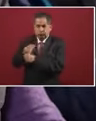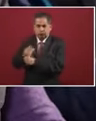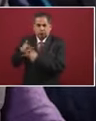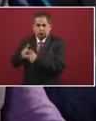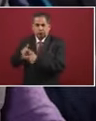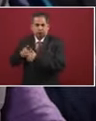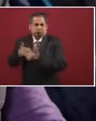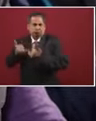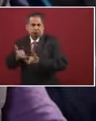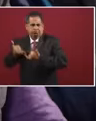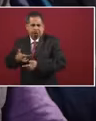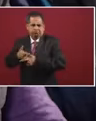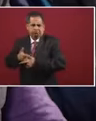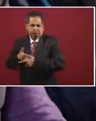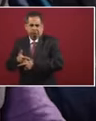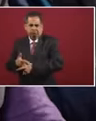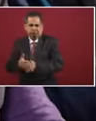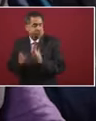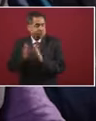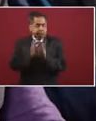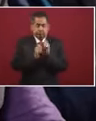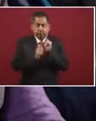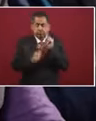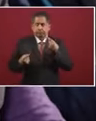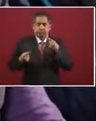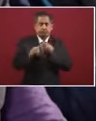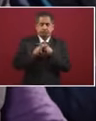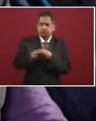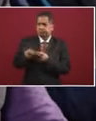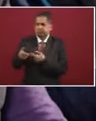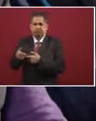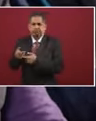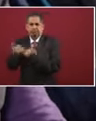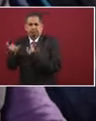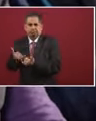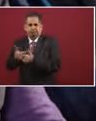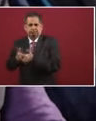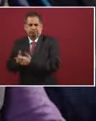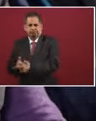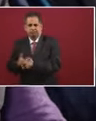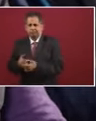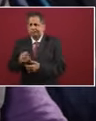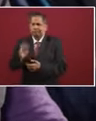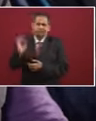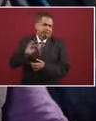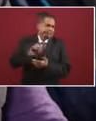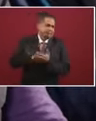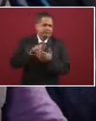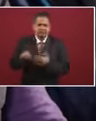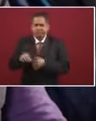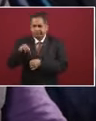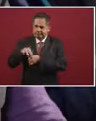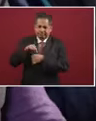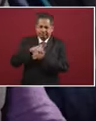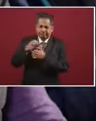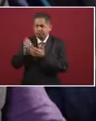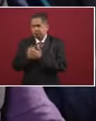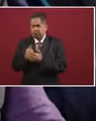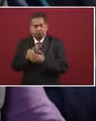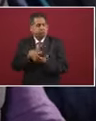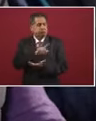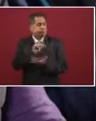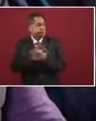perpetua, violando fundamentalmente los principios de la democracia, luego de haber llegado a las urnas? Modificar